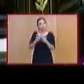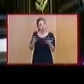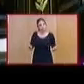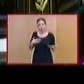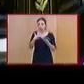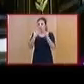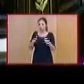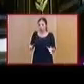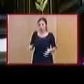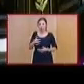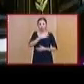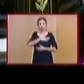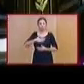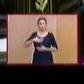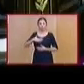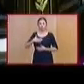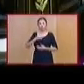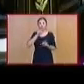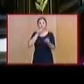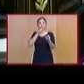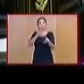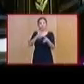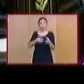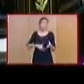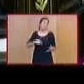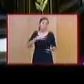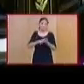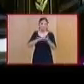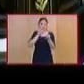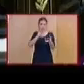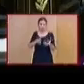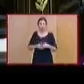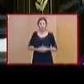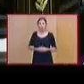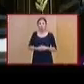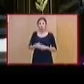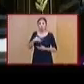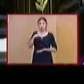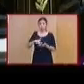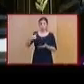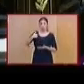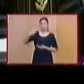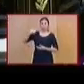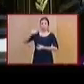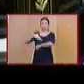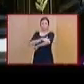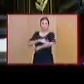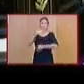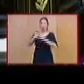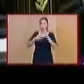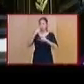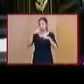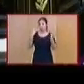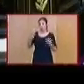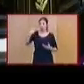una afirmación de tipo general. Cuando yo fui ministro de Administraciones Públicas en el Gobierno de España,